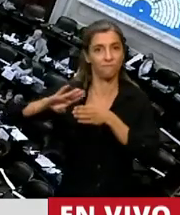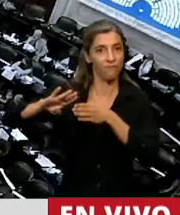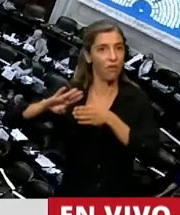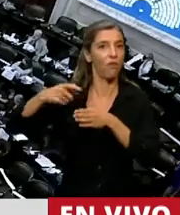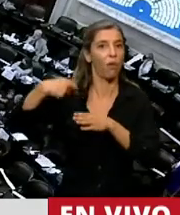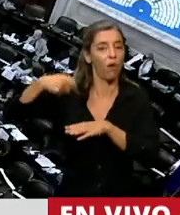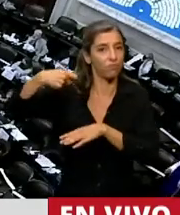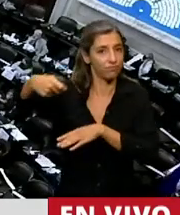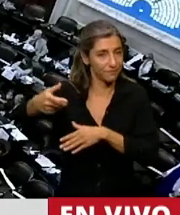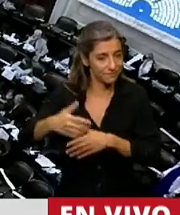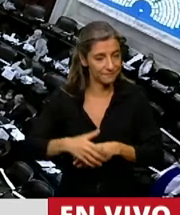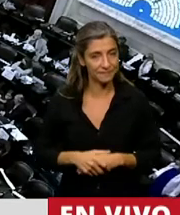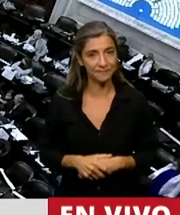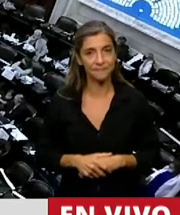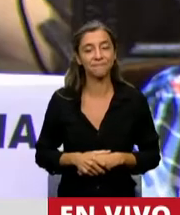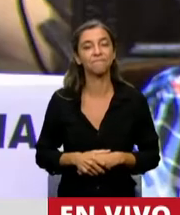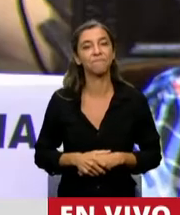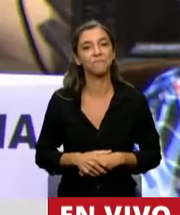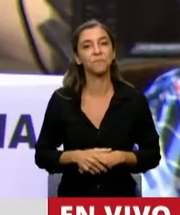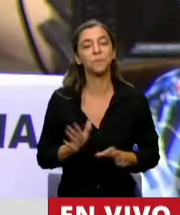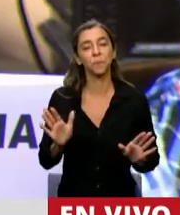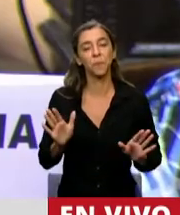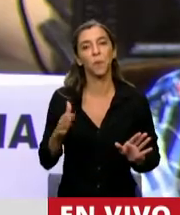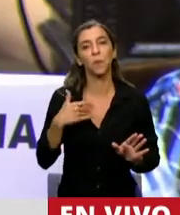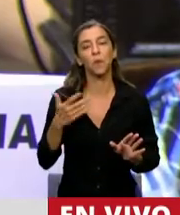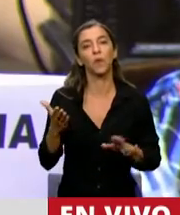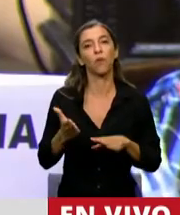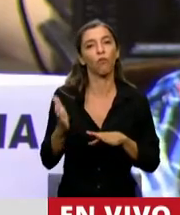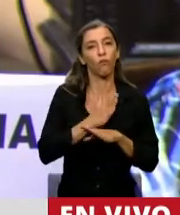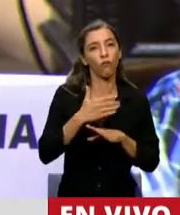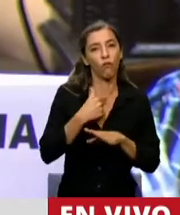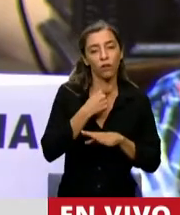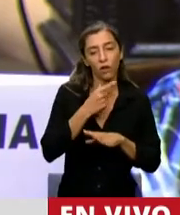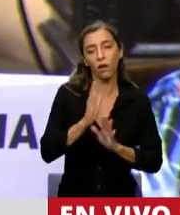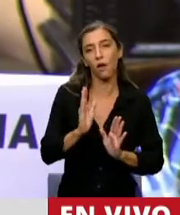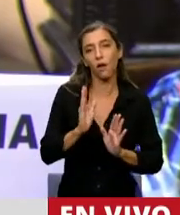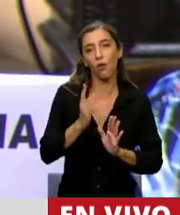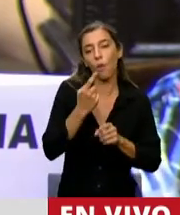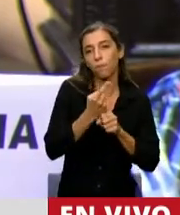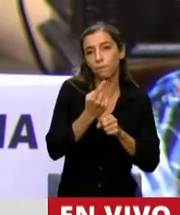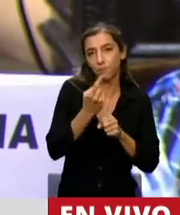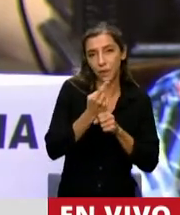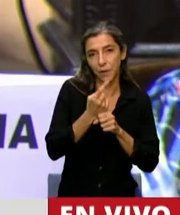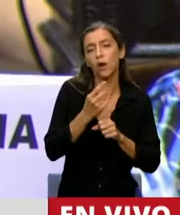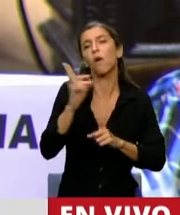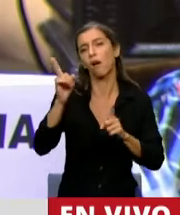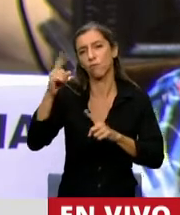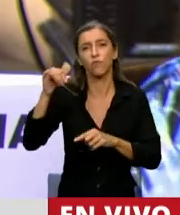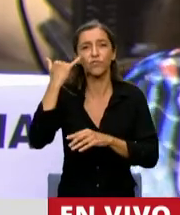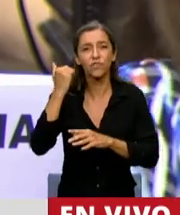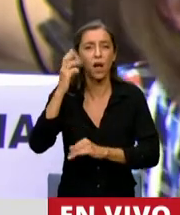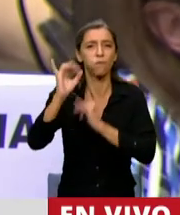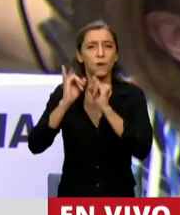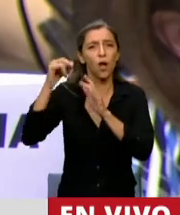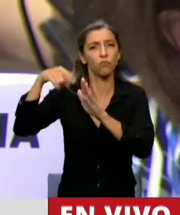de la deuda pública. Pero antes de entrar en temas técnicos, que ya lo han expresado muchos de